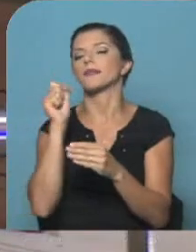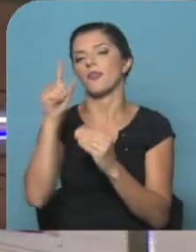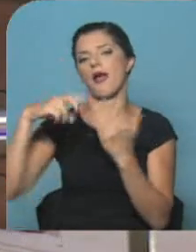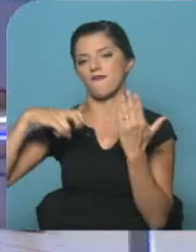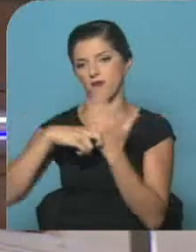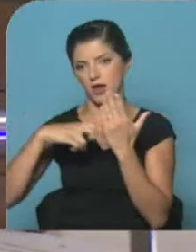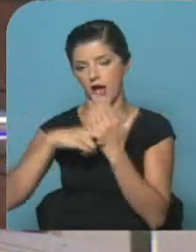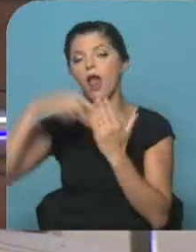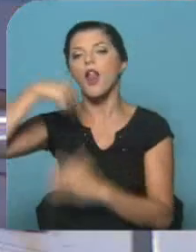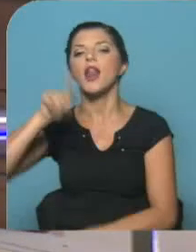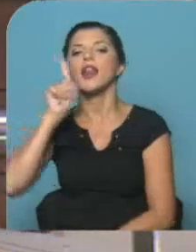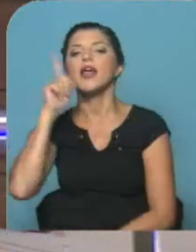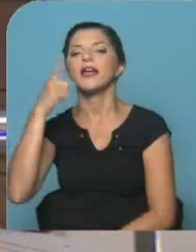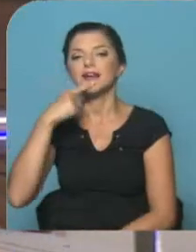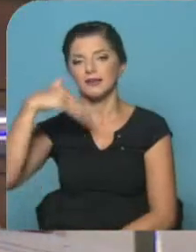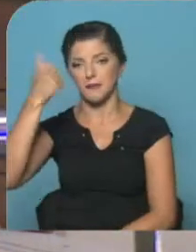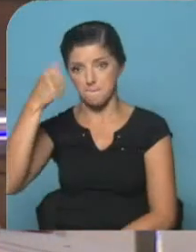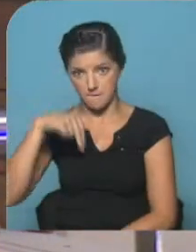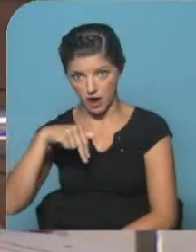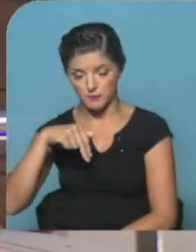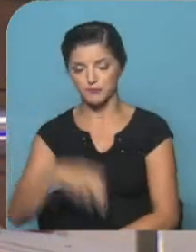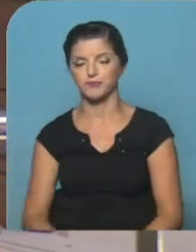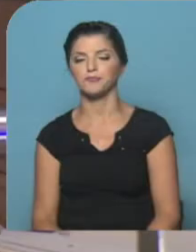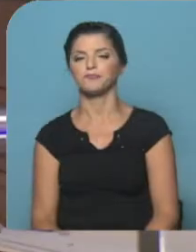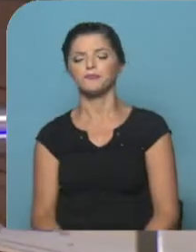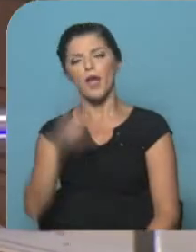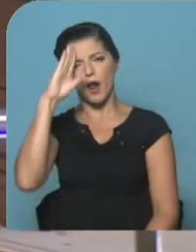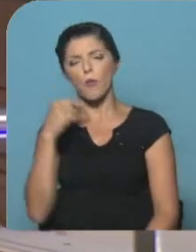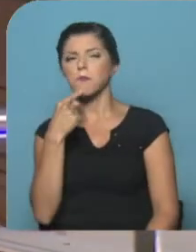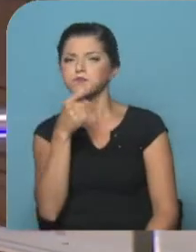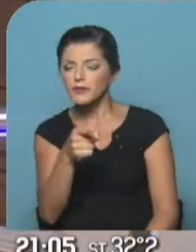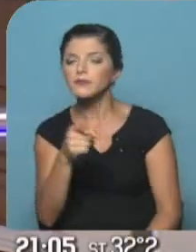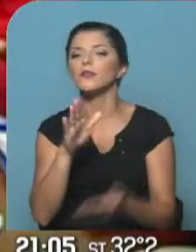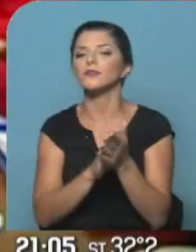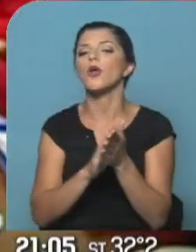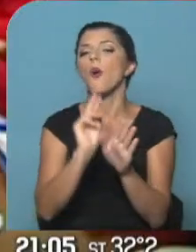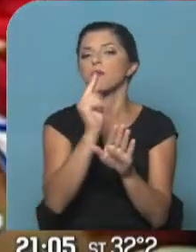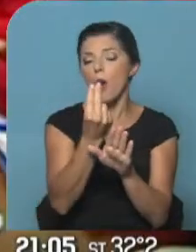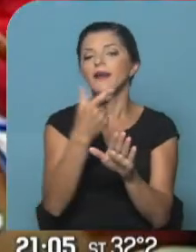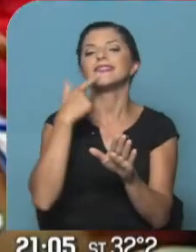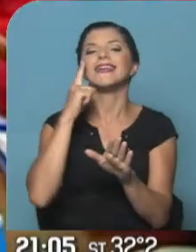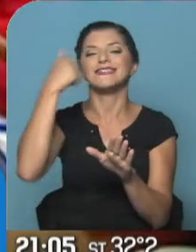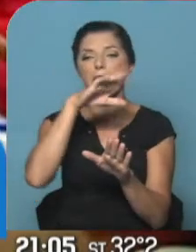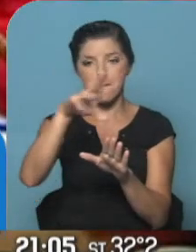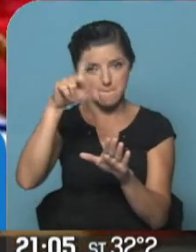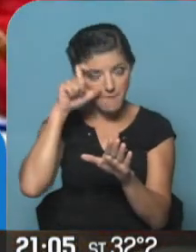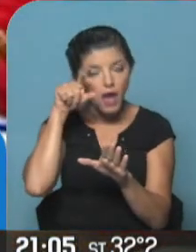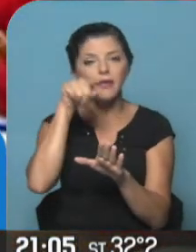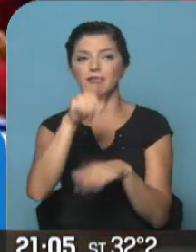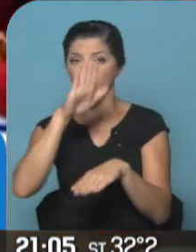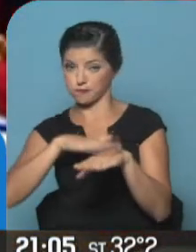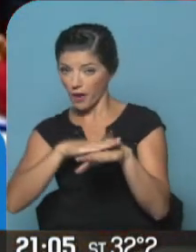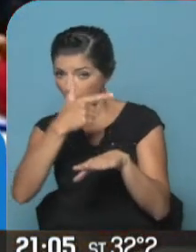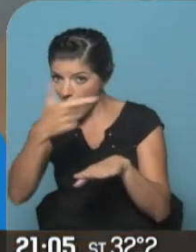AMIA, Alberto Nisman. El magistrado le imputa el delito de homicidio simple agravado por el uso de armas de fuego, en calidad